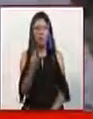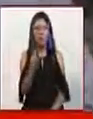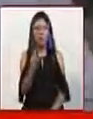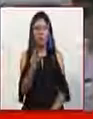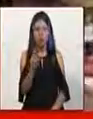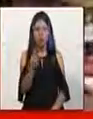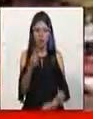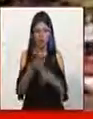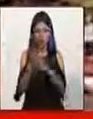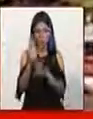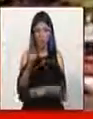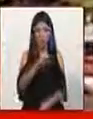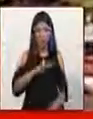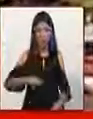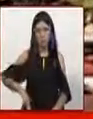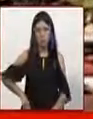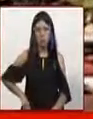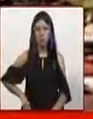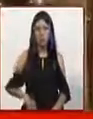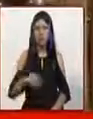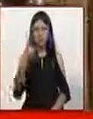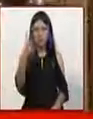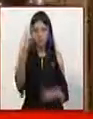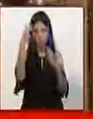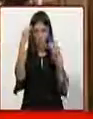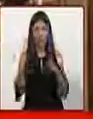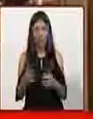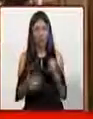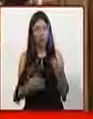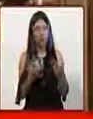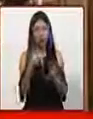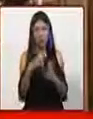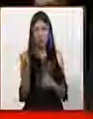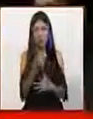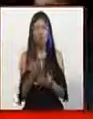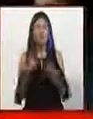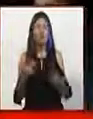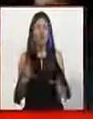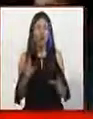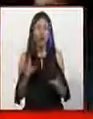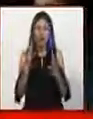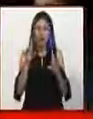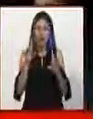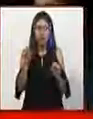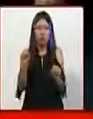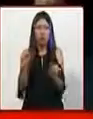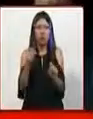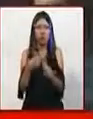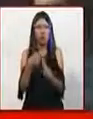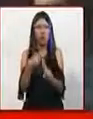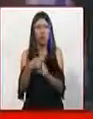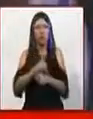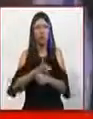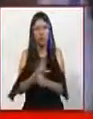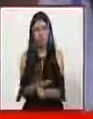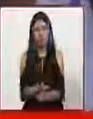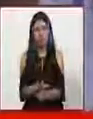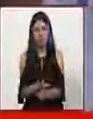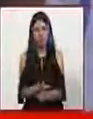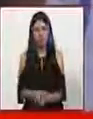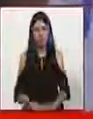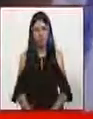del municipio de Totora. Un profesor y un estudiante han sido detectados con COVID-19.